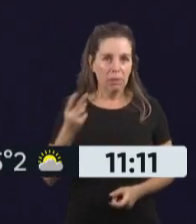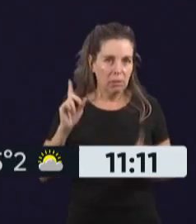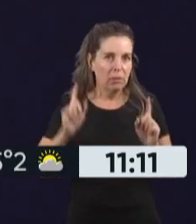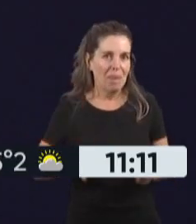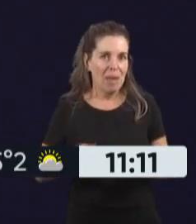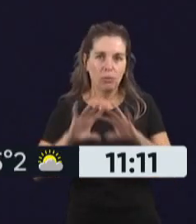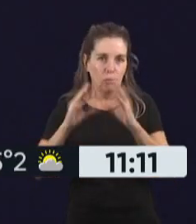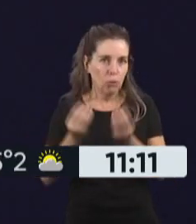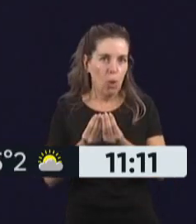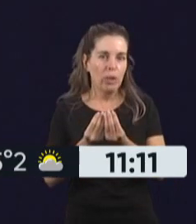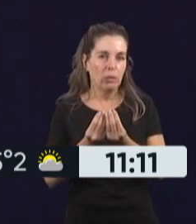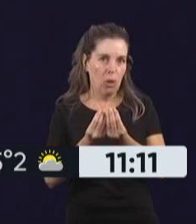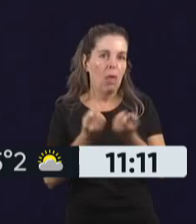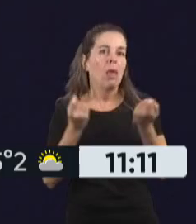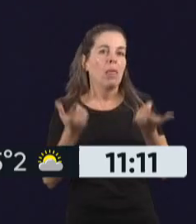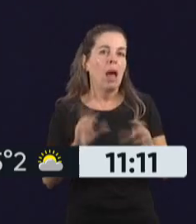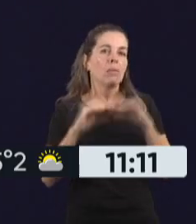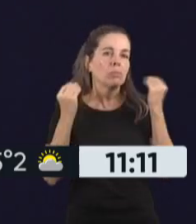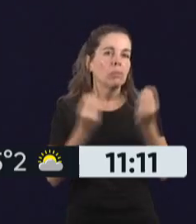que es parte del costo de